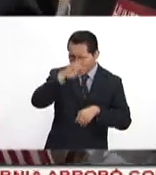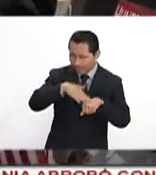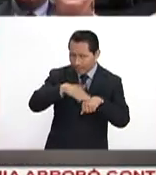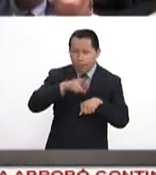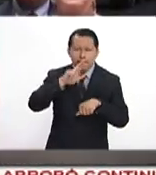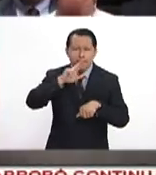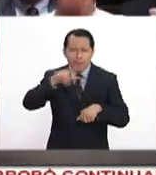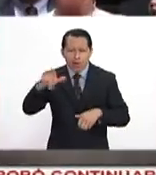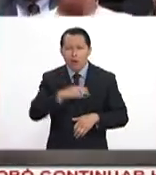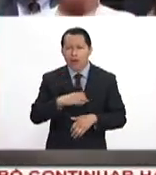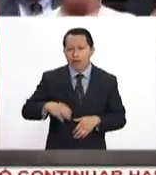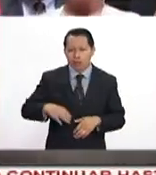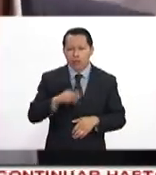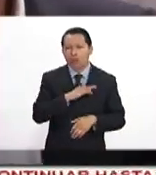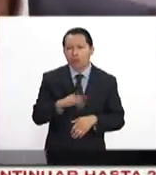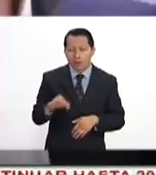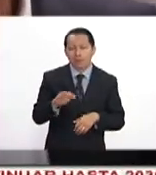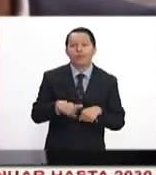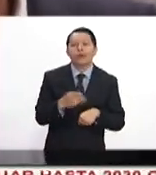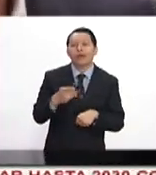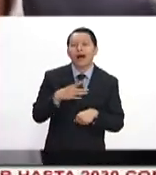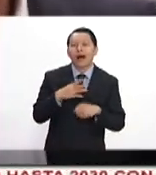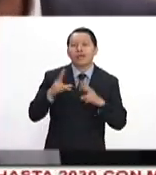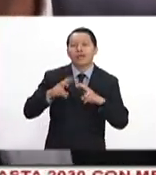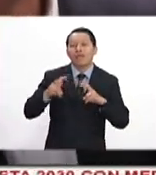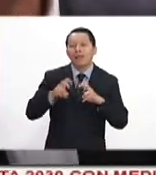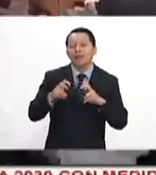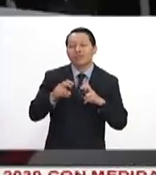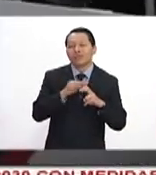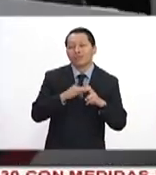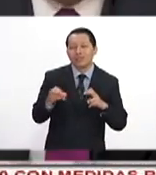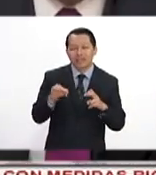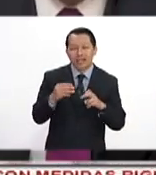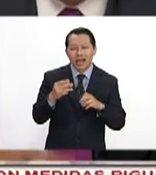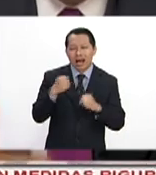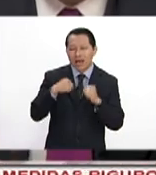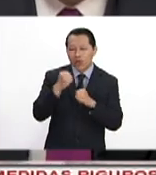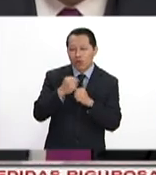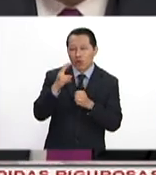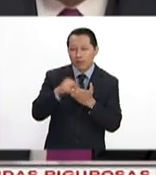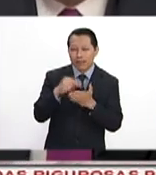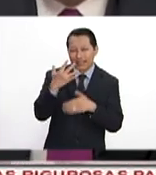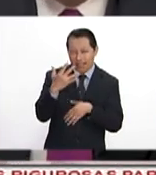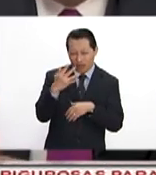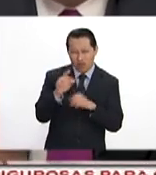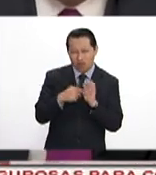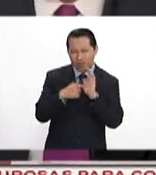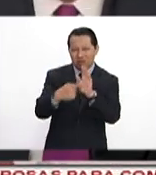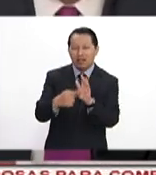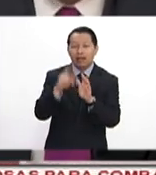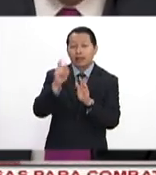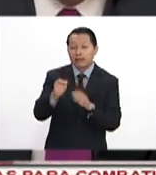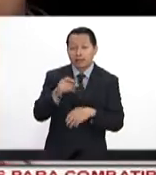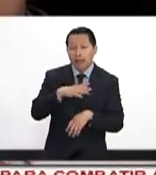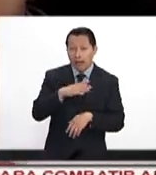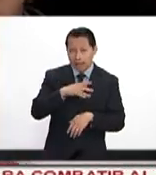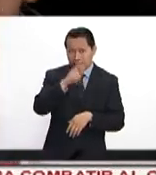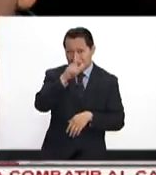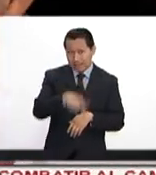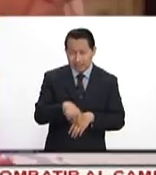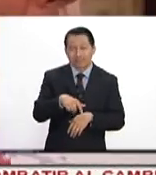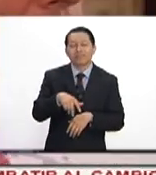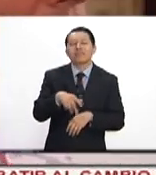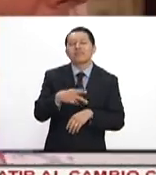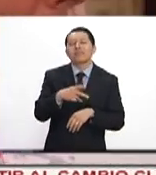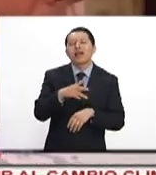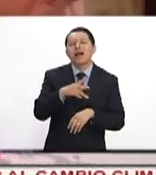la candidatura al revelarse una grabación en el año 2005 en la que el entonces candidato usaba un lenguaje